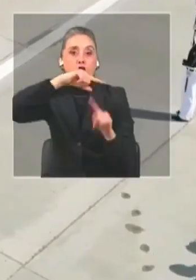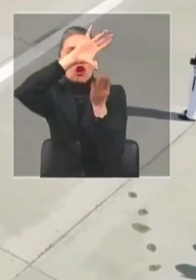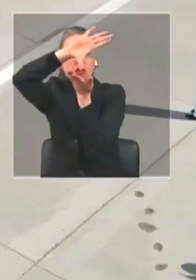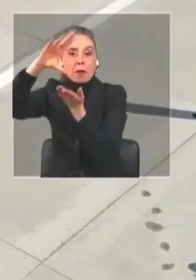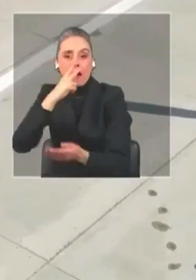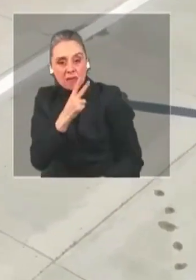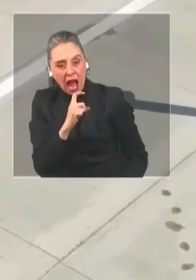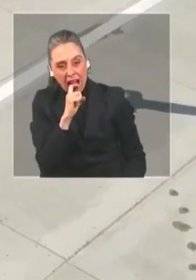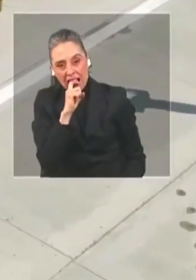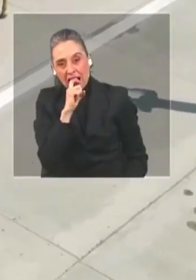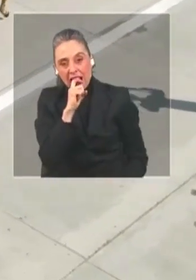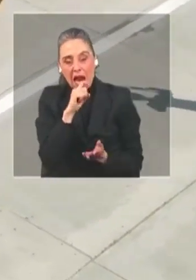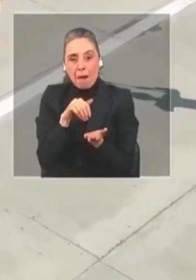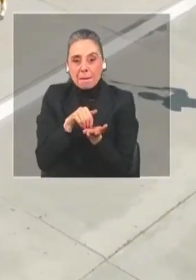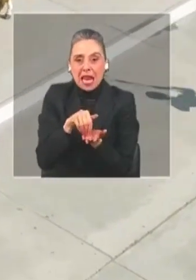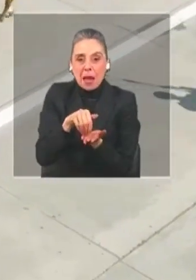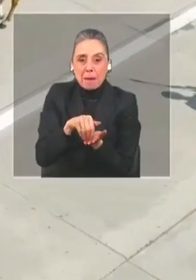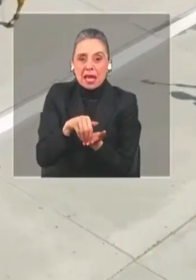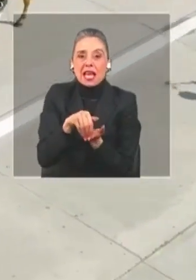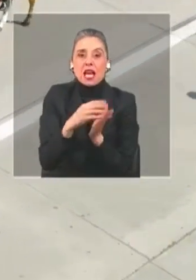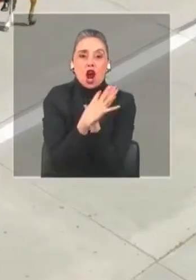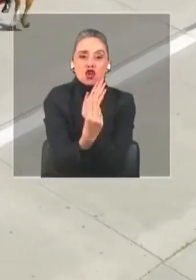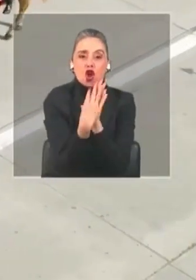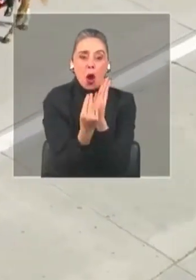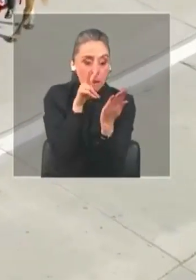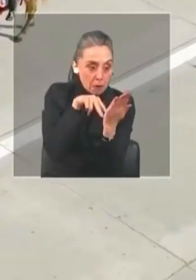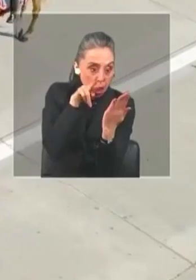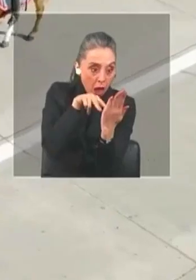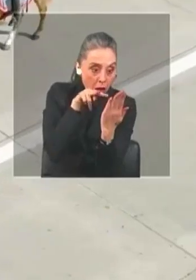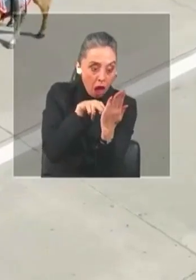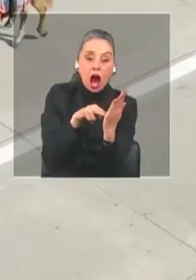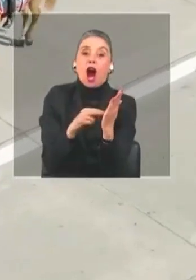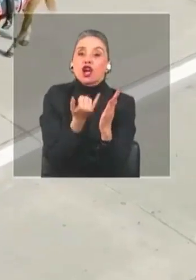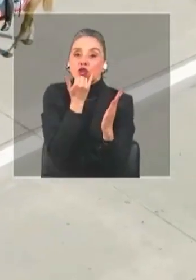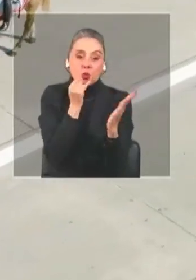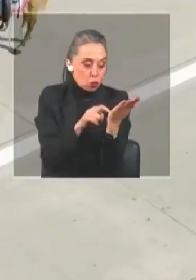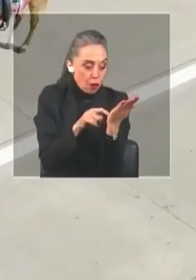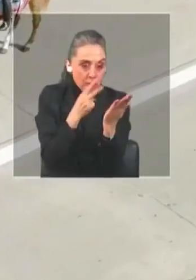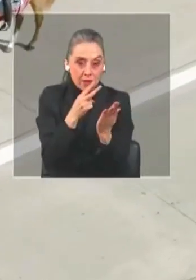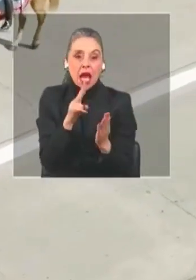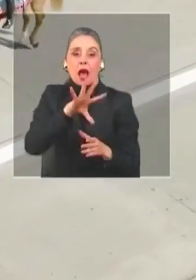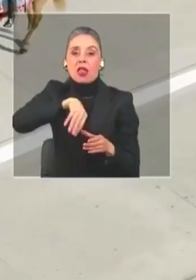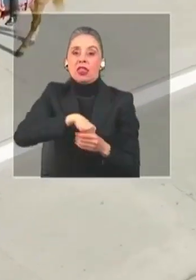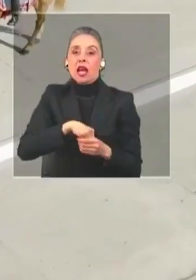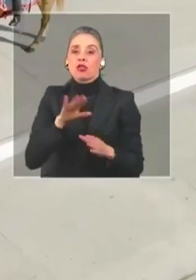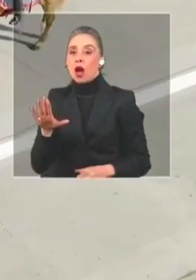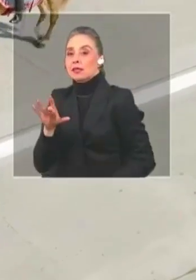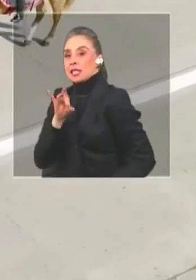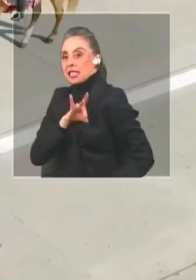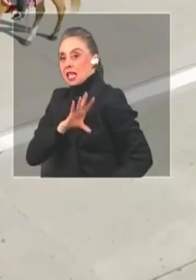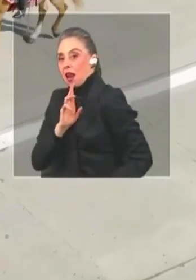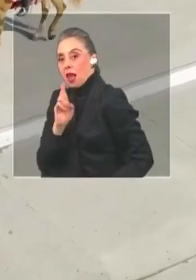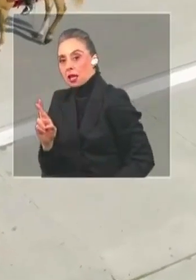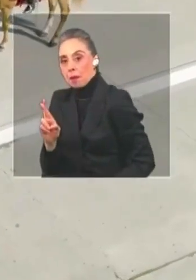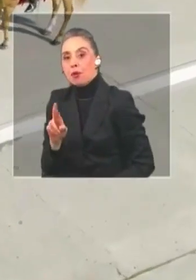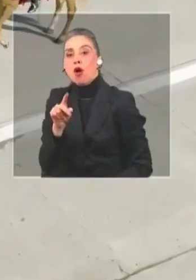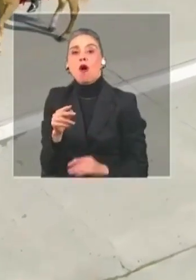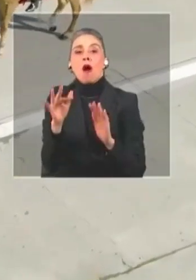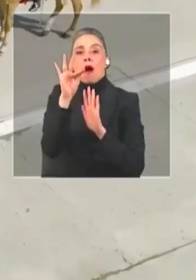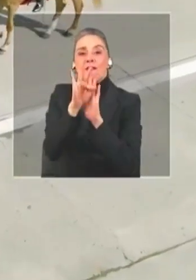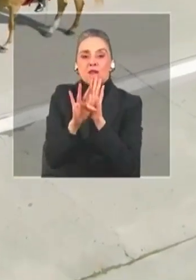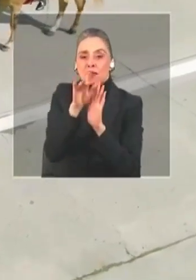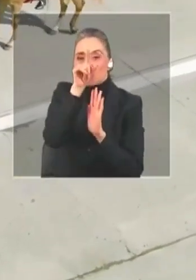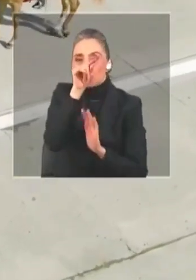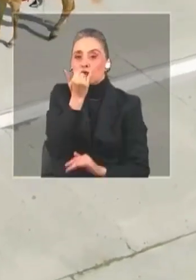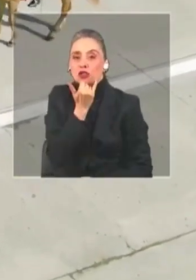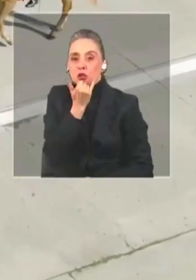vemos que tienen miles y miles de reproducciones a través de YouTube. No, y es una parte de la chilenidad también. Uno puede ver en redes sociales cómo gente